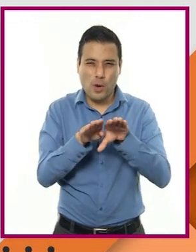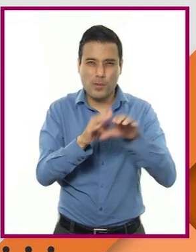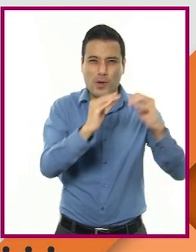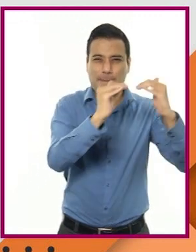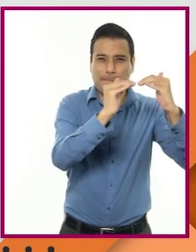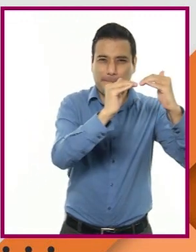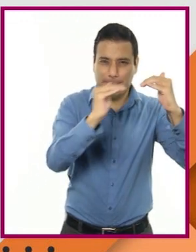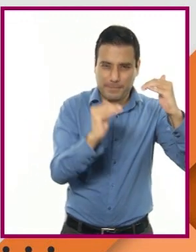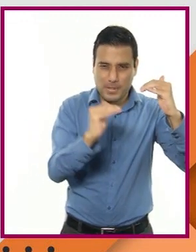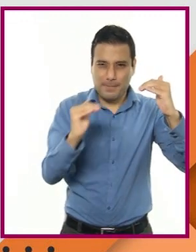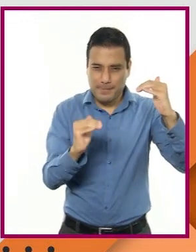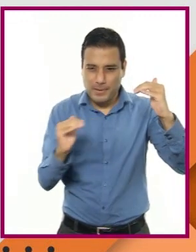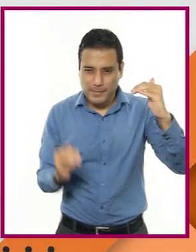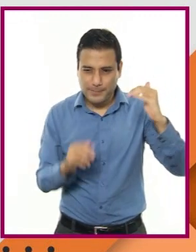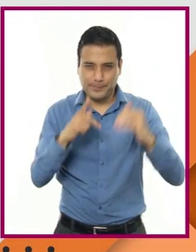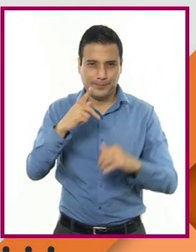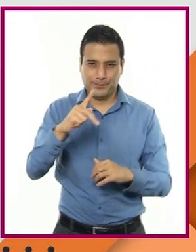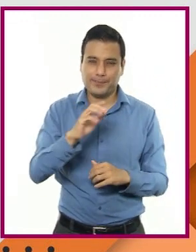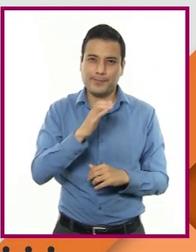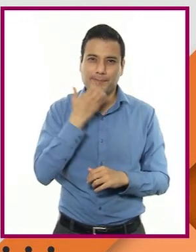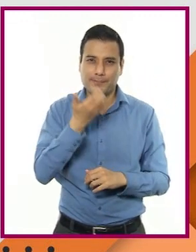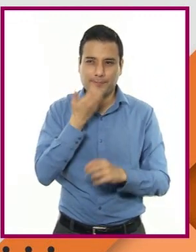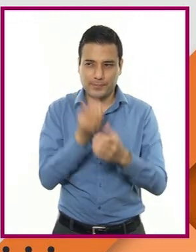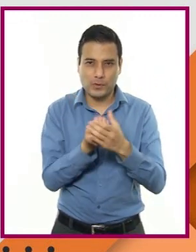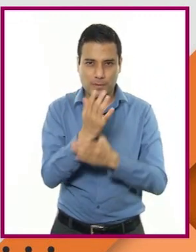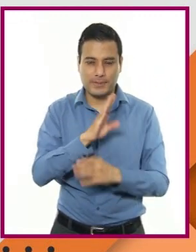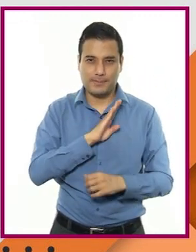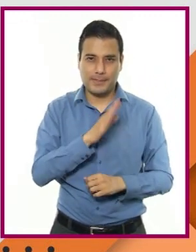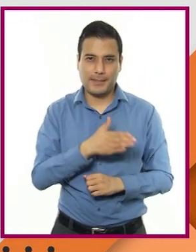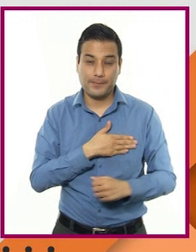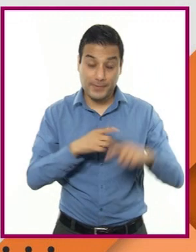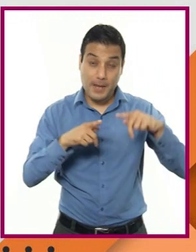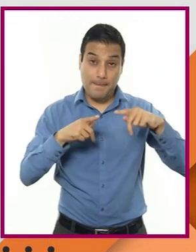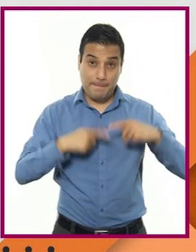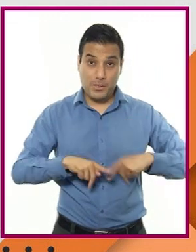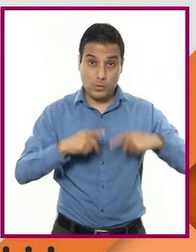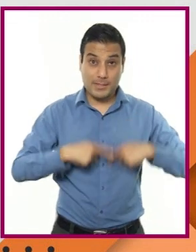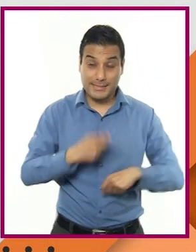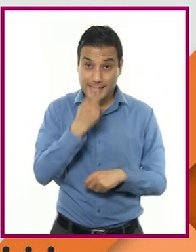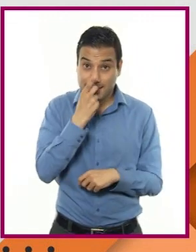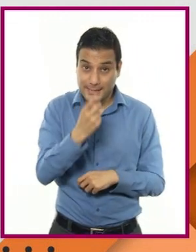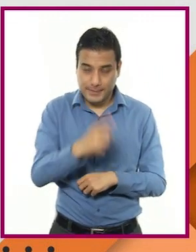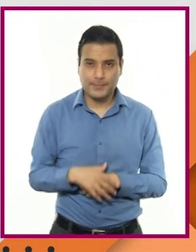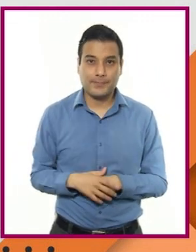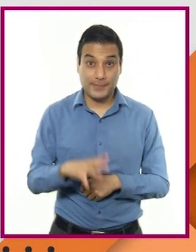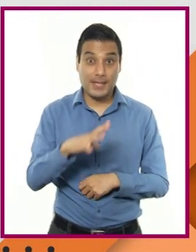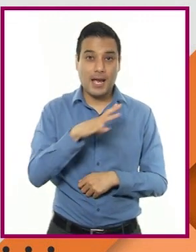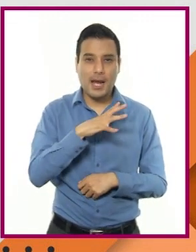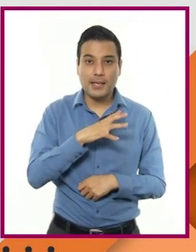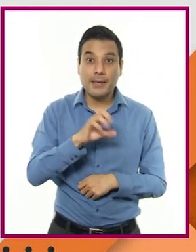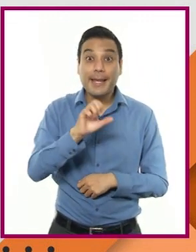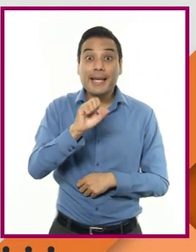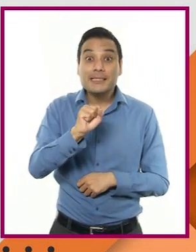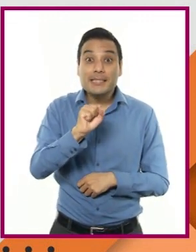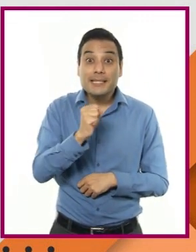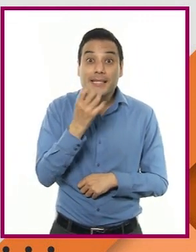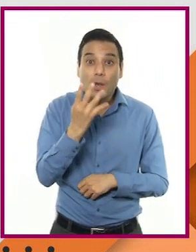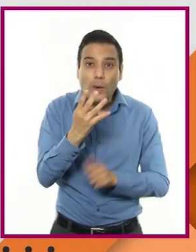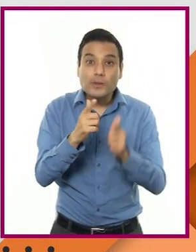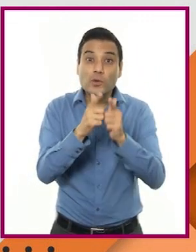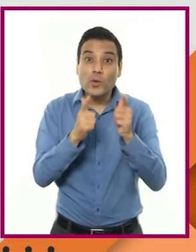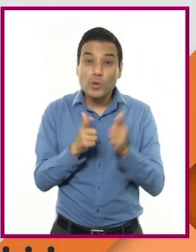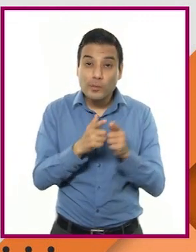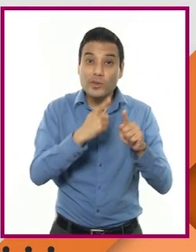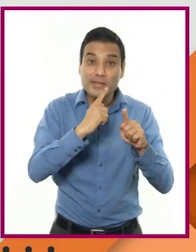del territorio de la Nueva España. Algunos autores mencionan la existencia de hasta 64 castas